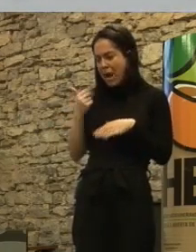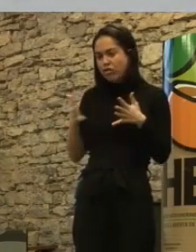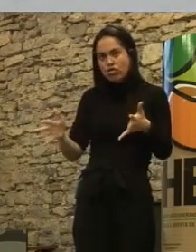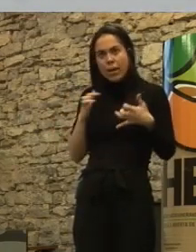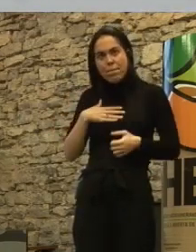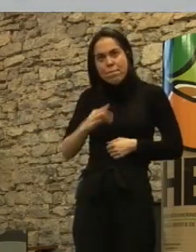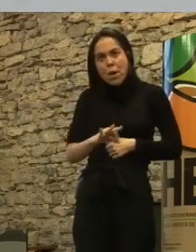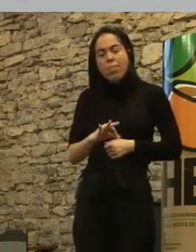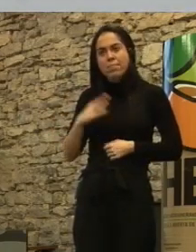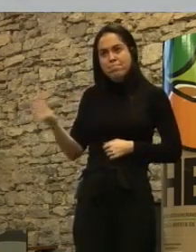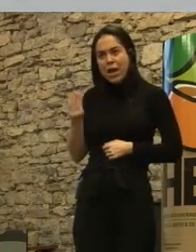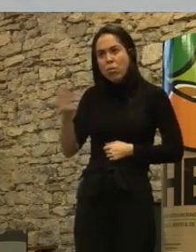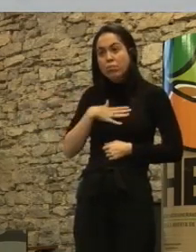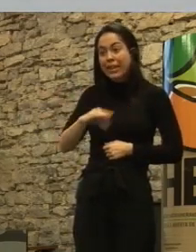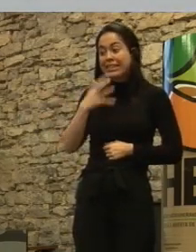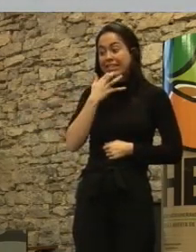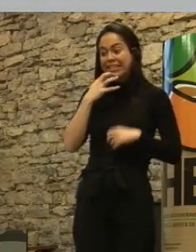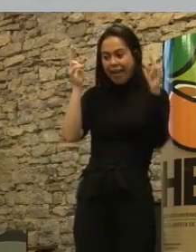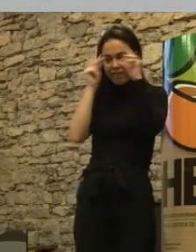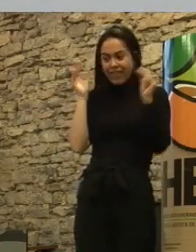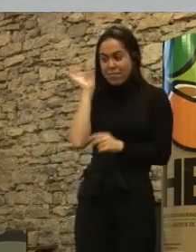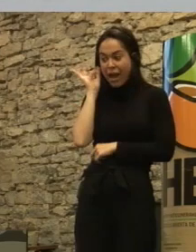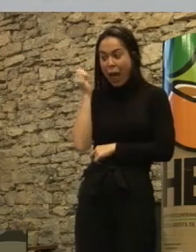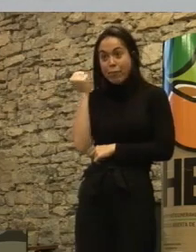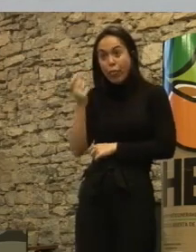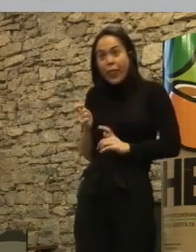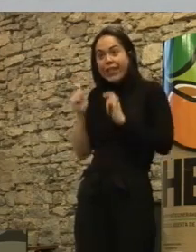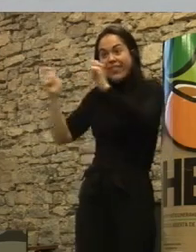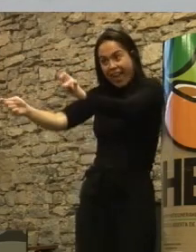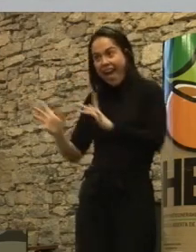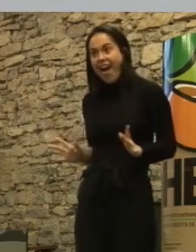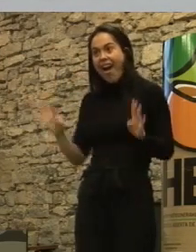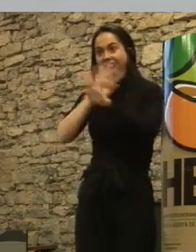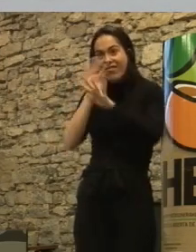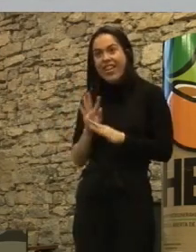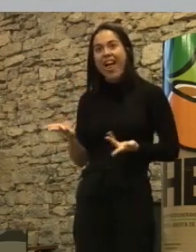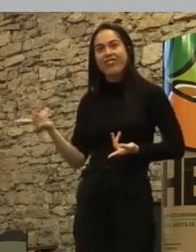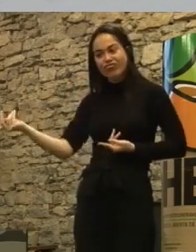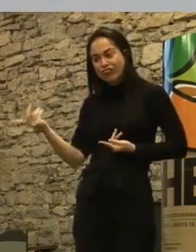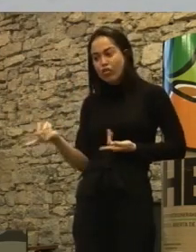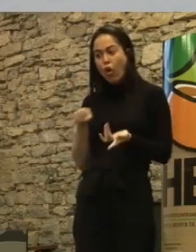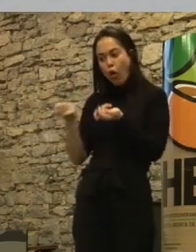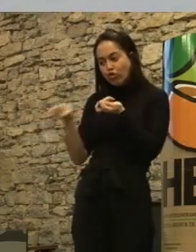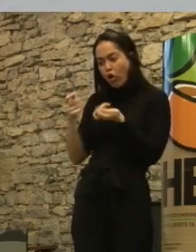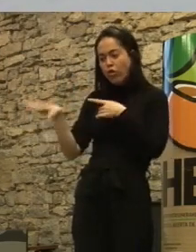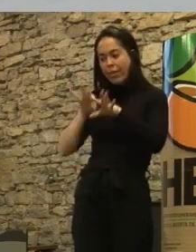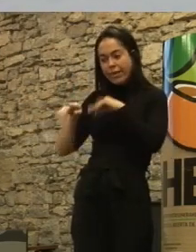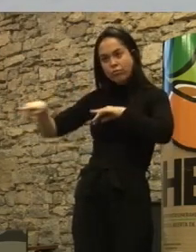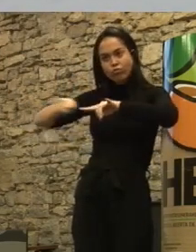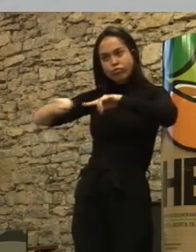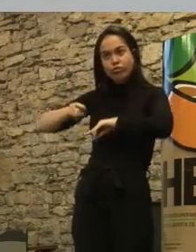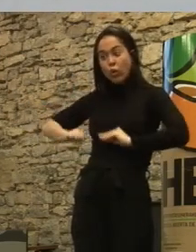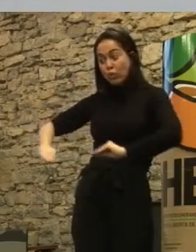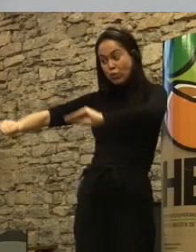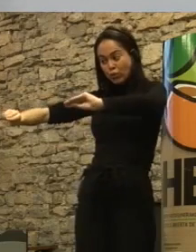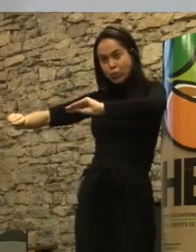mejor si le dabas a la enfermera el poder. Si le dabas a la enfermera el control, la decisión de qué